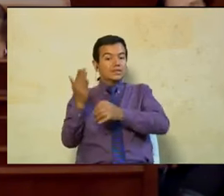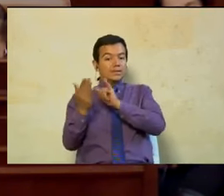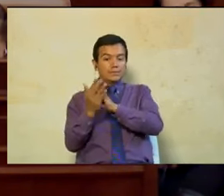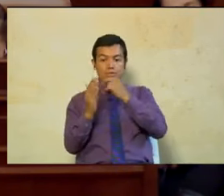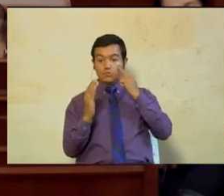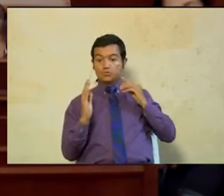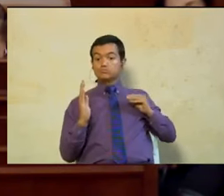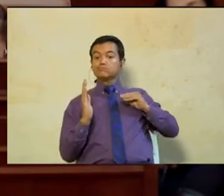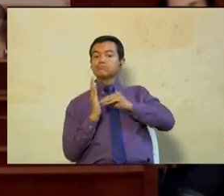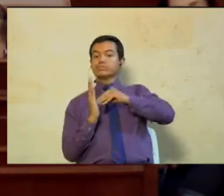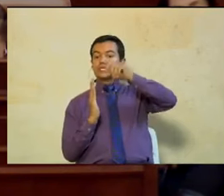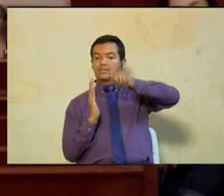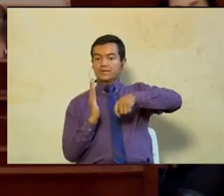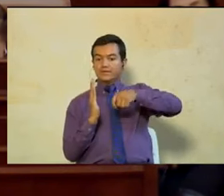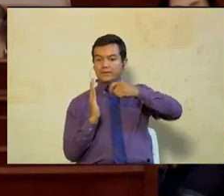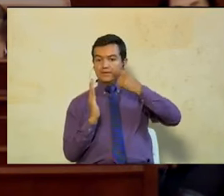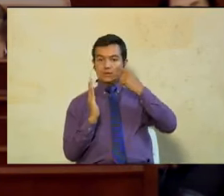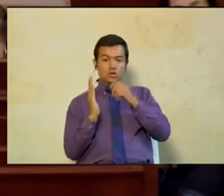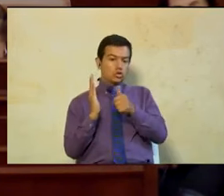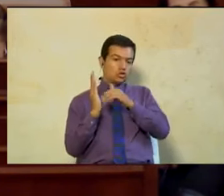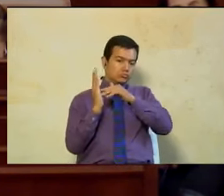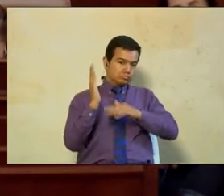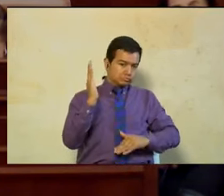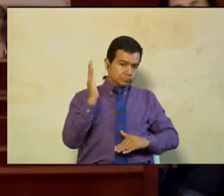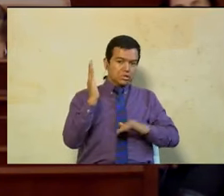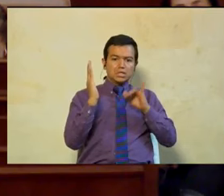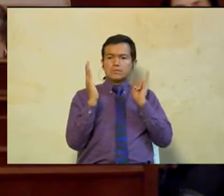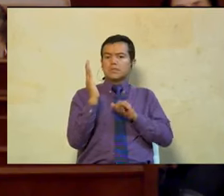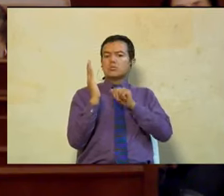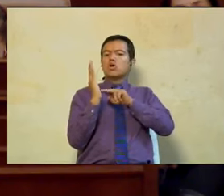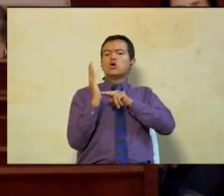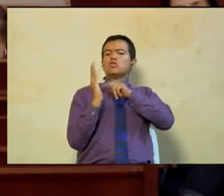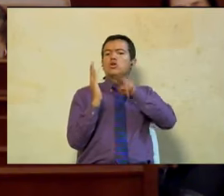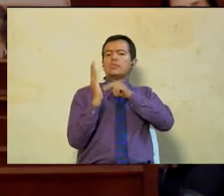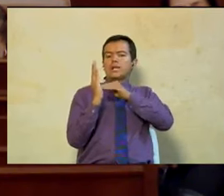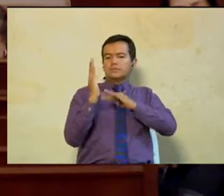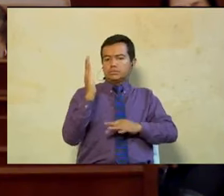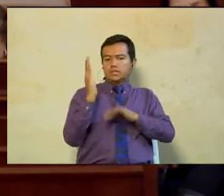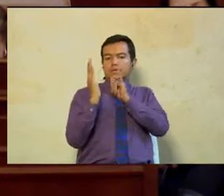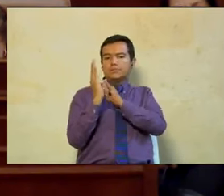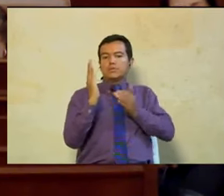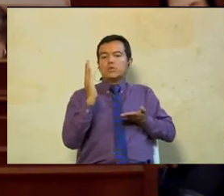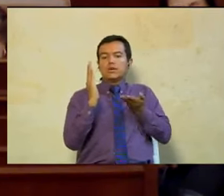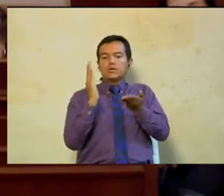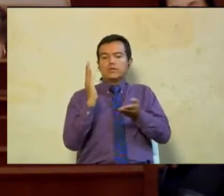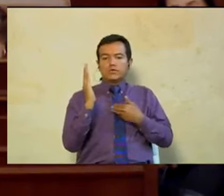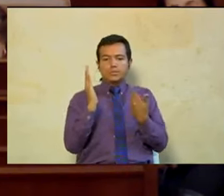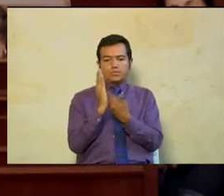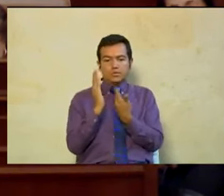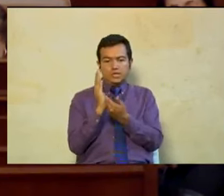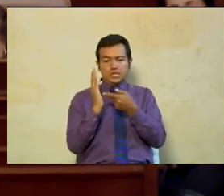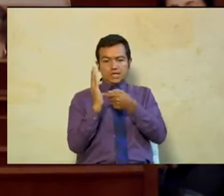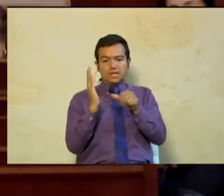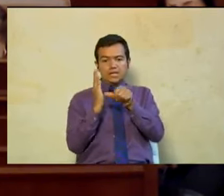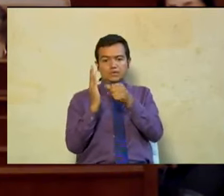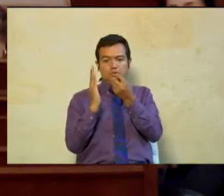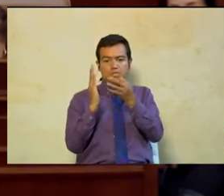siguiente lo demás continúa como viene en el informe de ponencia para este artículo